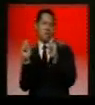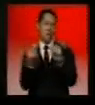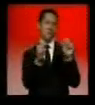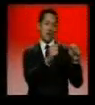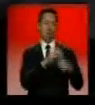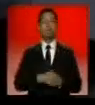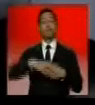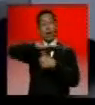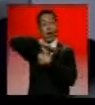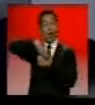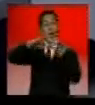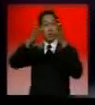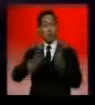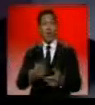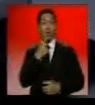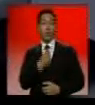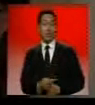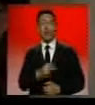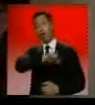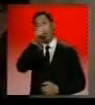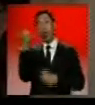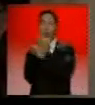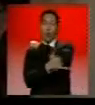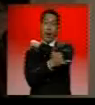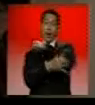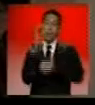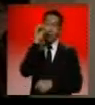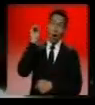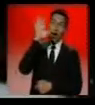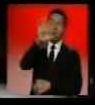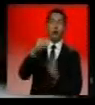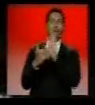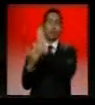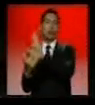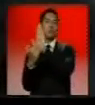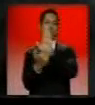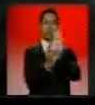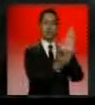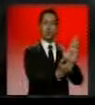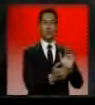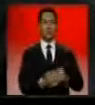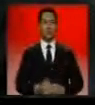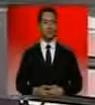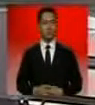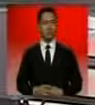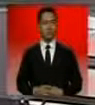film se exhiba en otros países. Estoy cansado de tu mentira. Sidra Traslaviña, Cama Noticias.